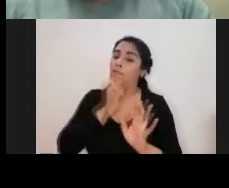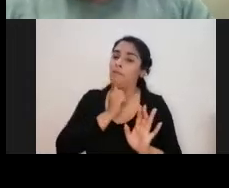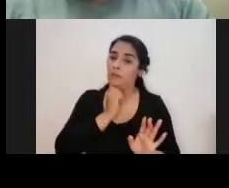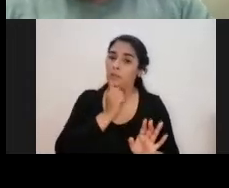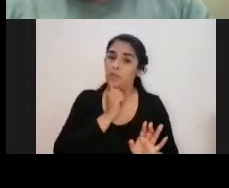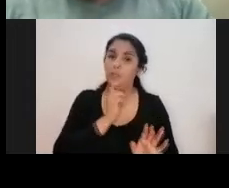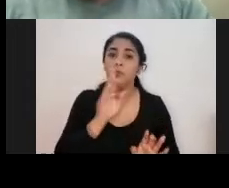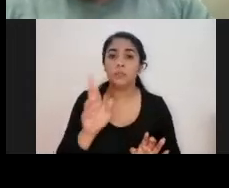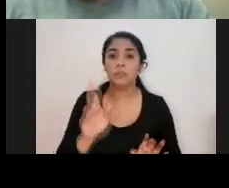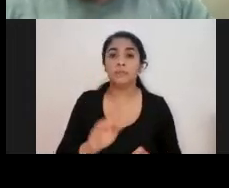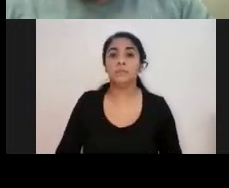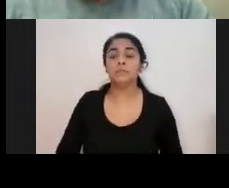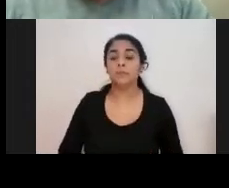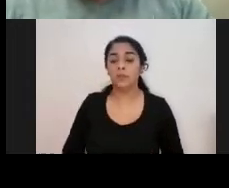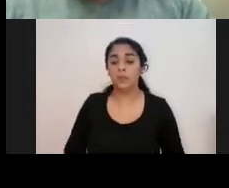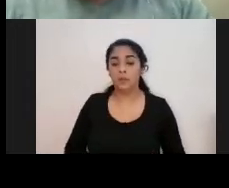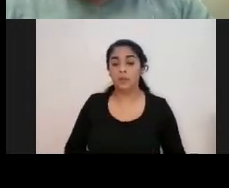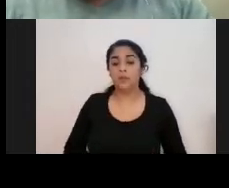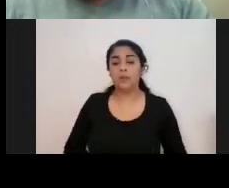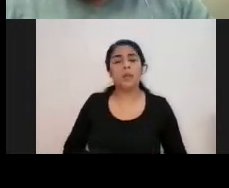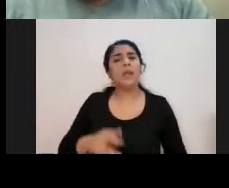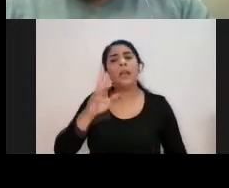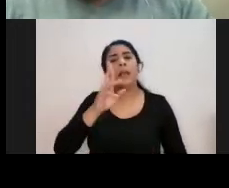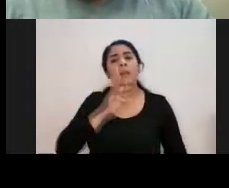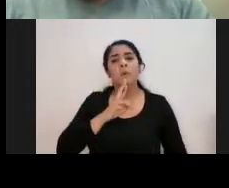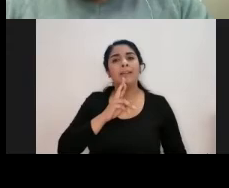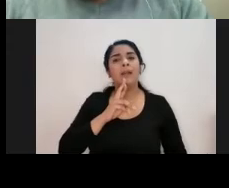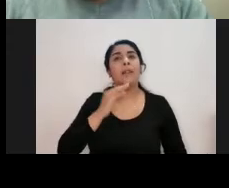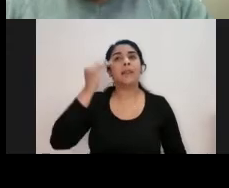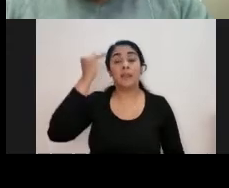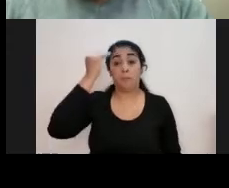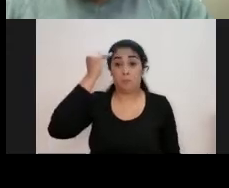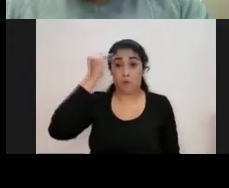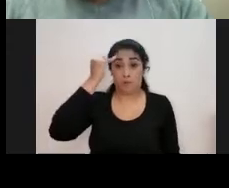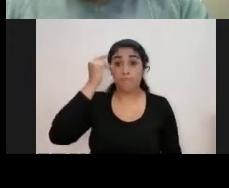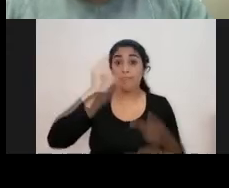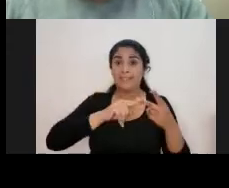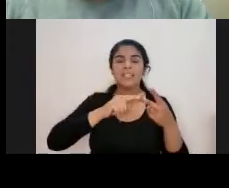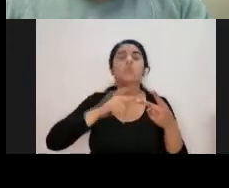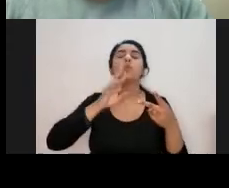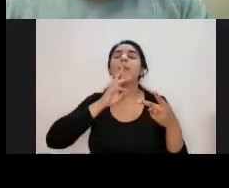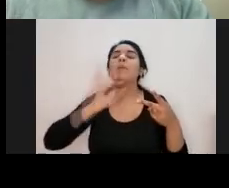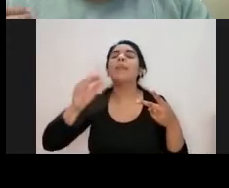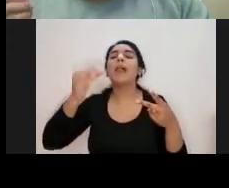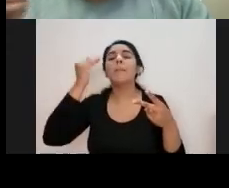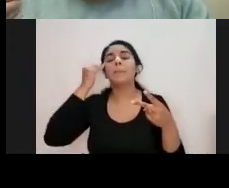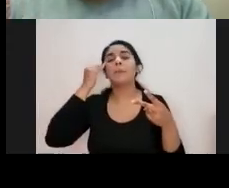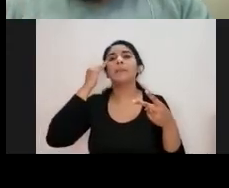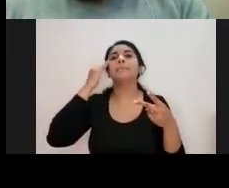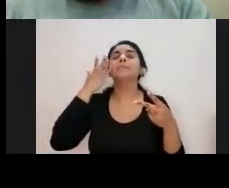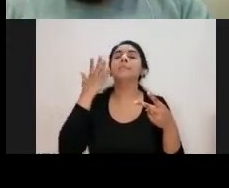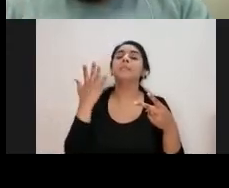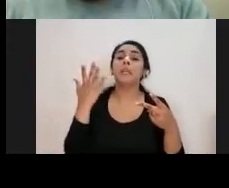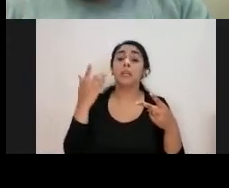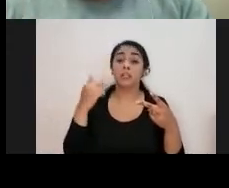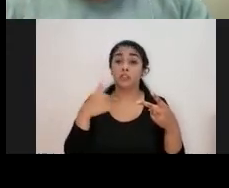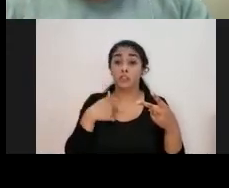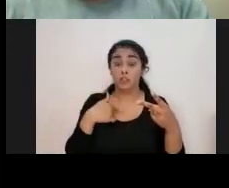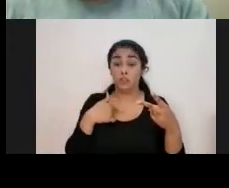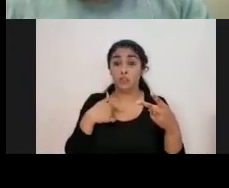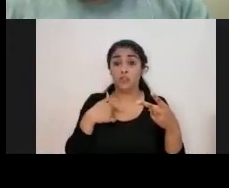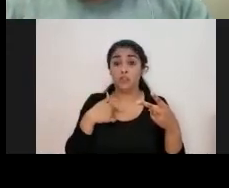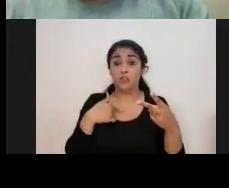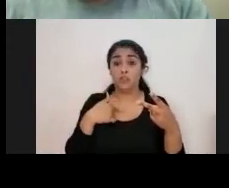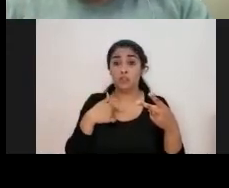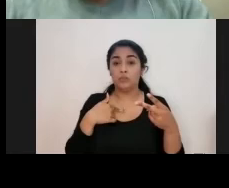la respuesta de células T, la respuesta de memoria, ¿ya? Es una respuesta que si bien yo la voy a medir, es